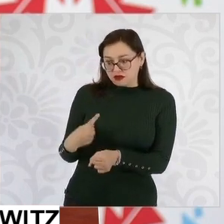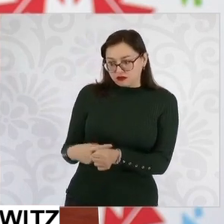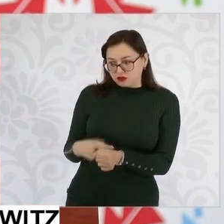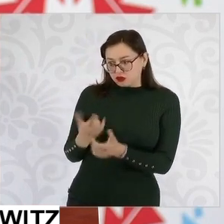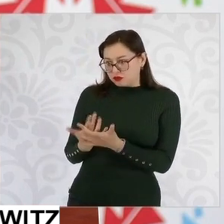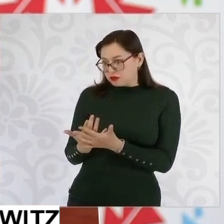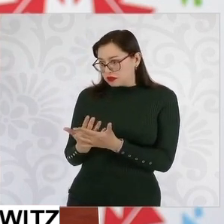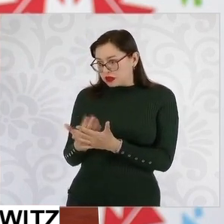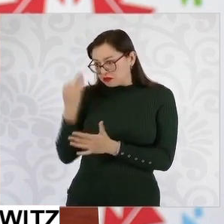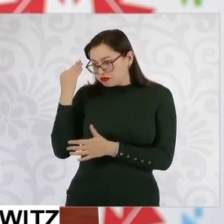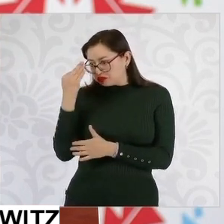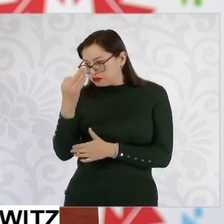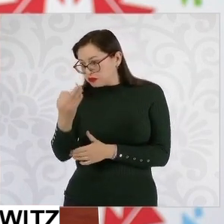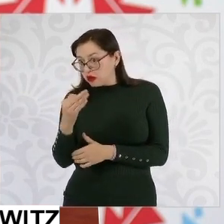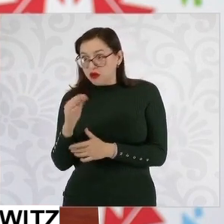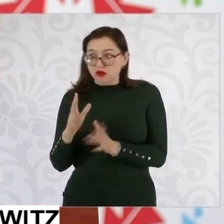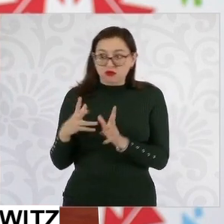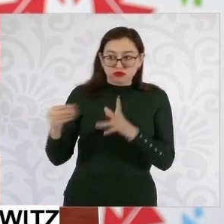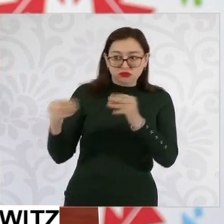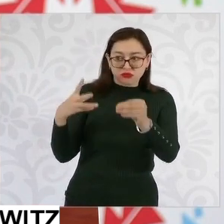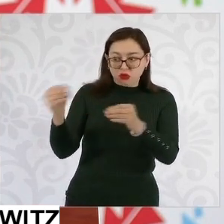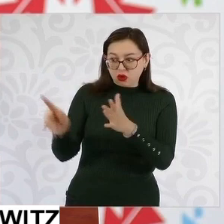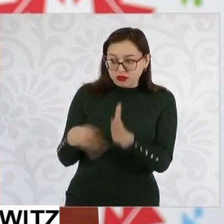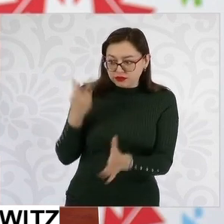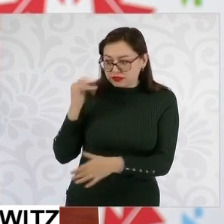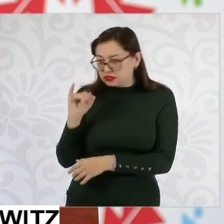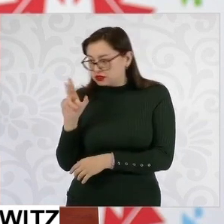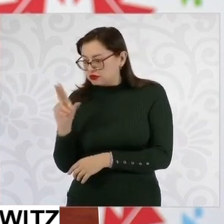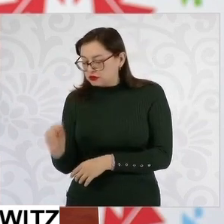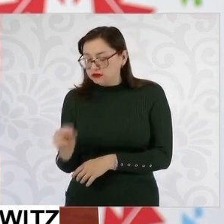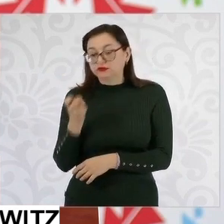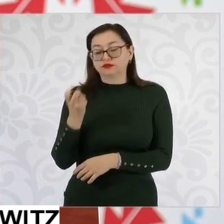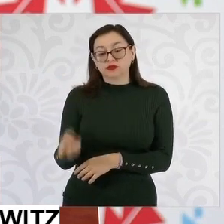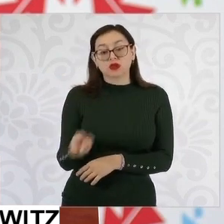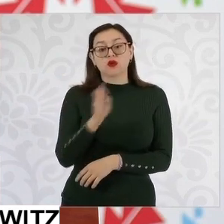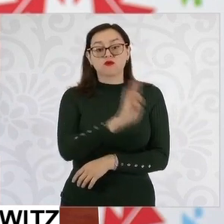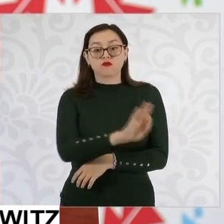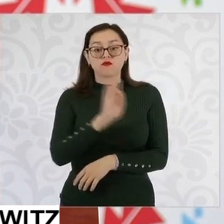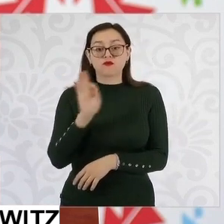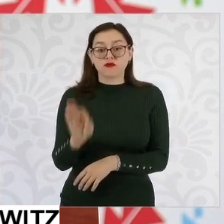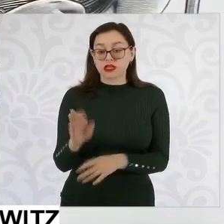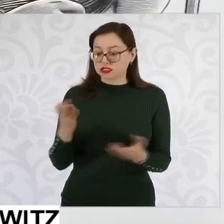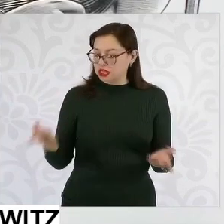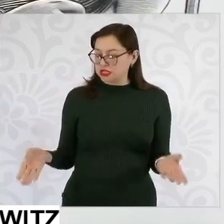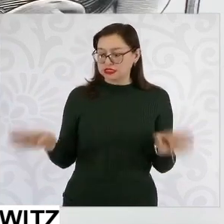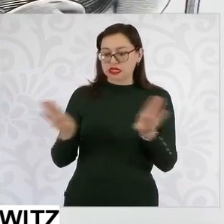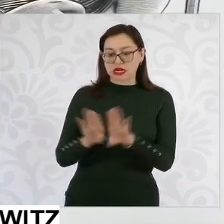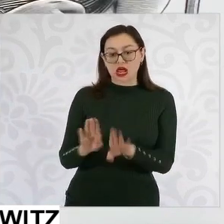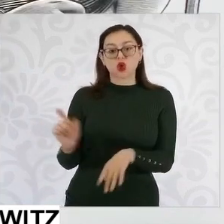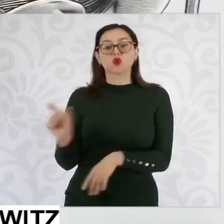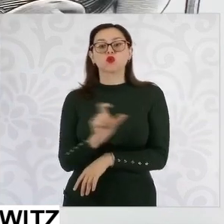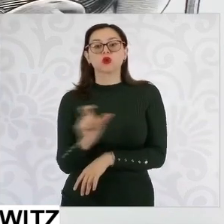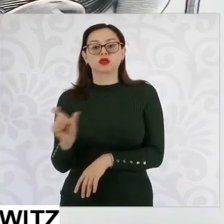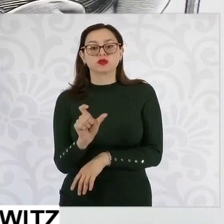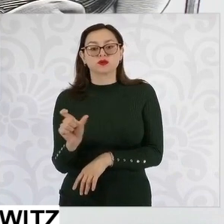registrado. Con base a ello, se establece como fecha tentativa para dar por concluido el